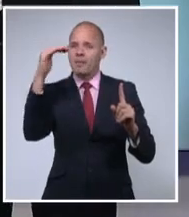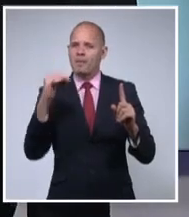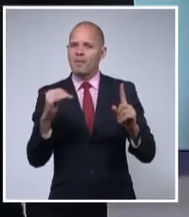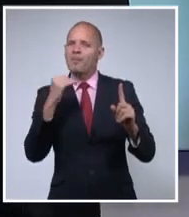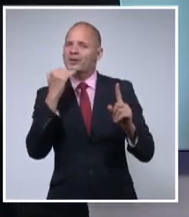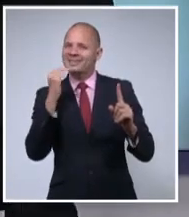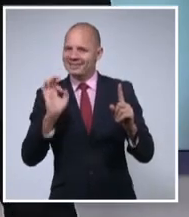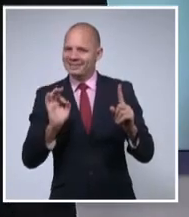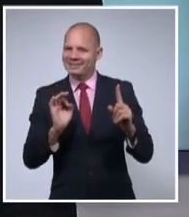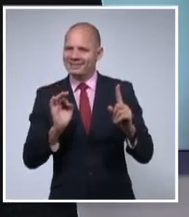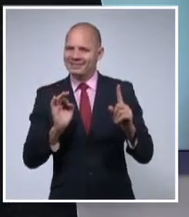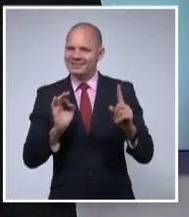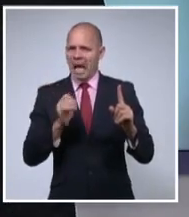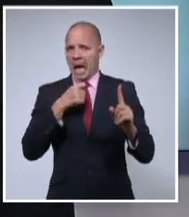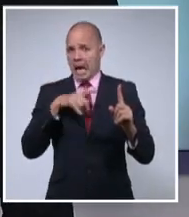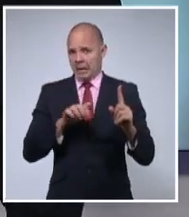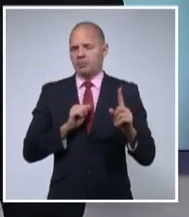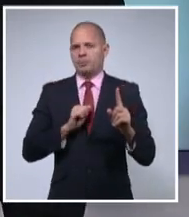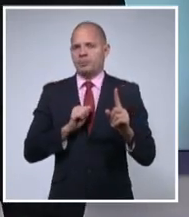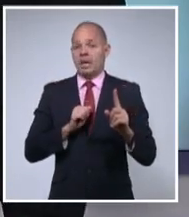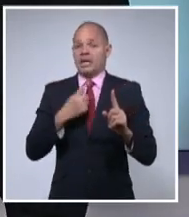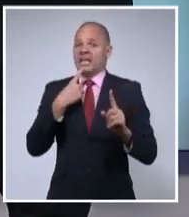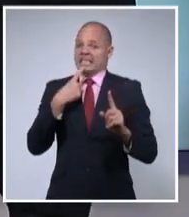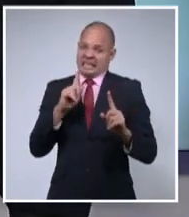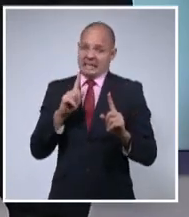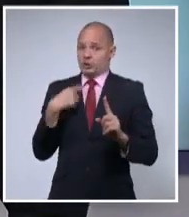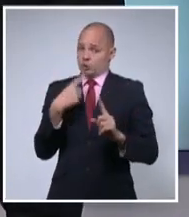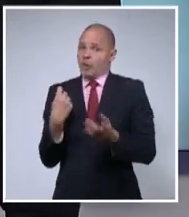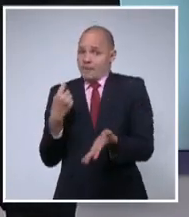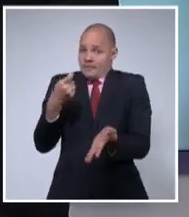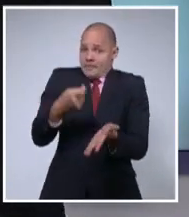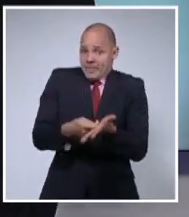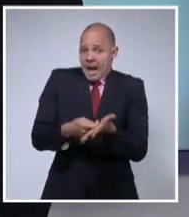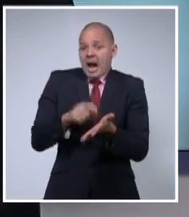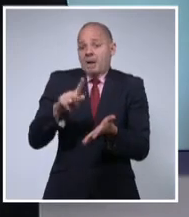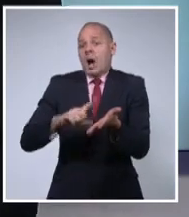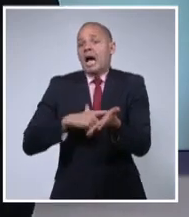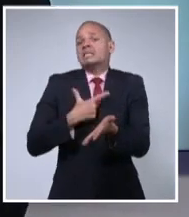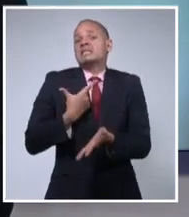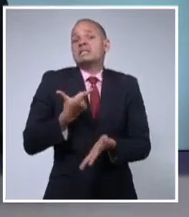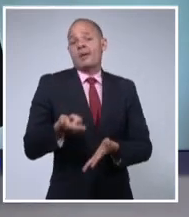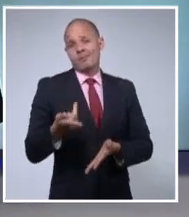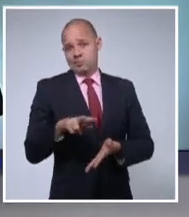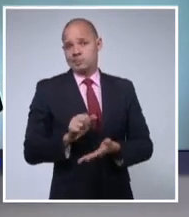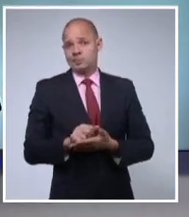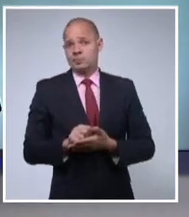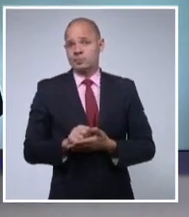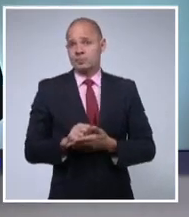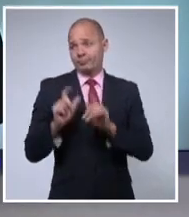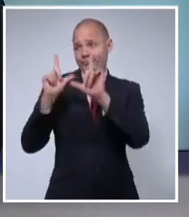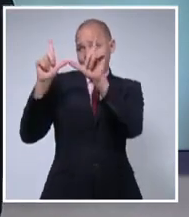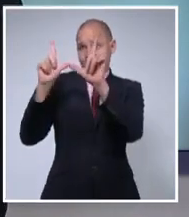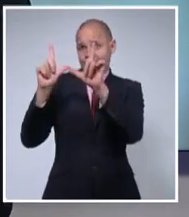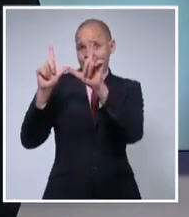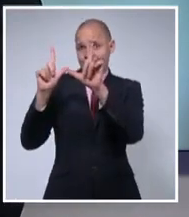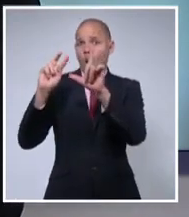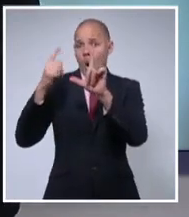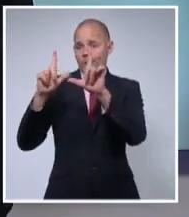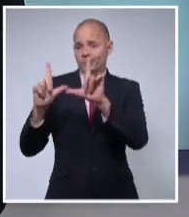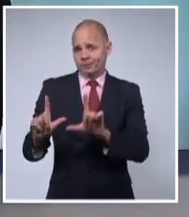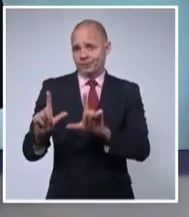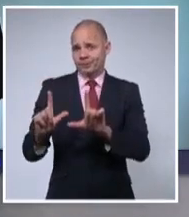primera y ahora contratamos a Laura y a Yamil, no sé si a esto le van a llamar recontratación